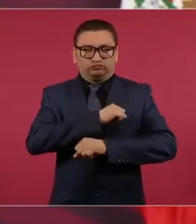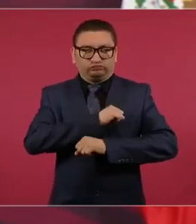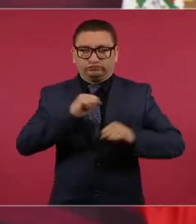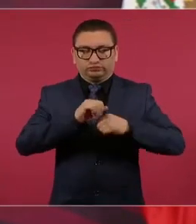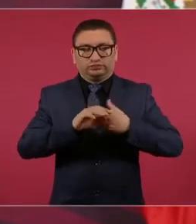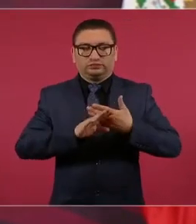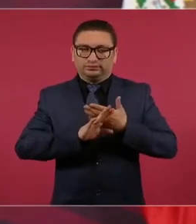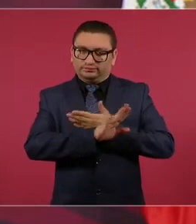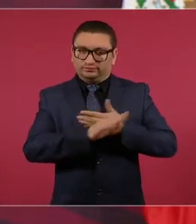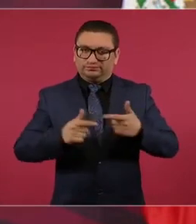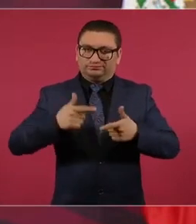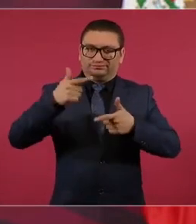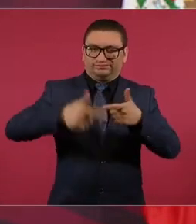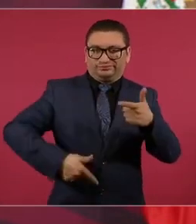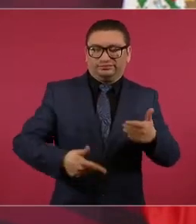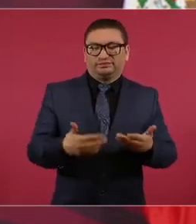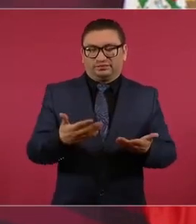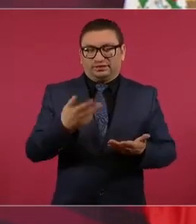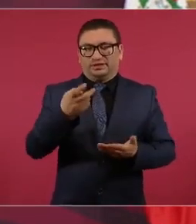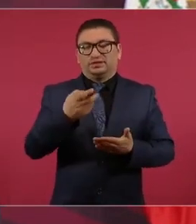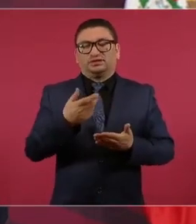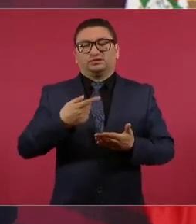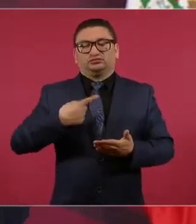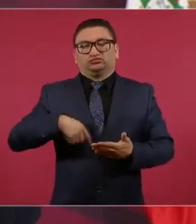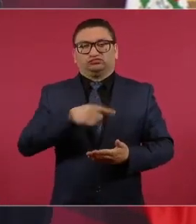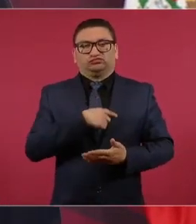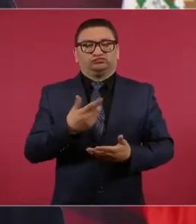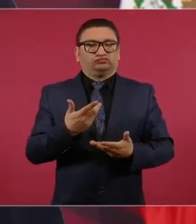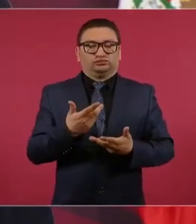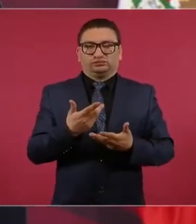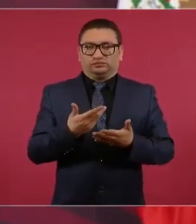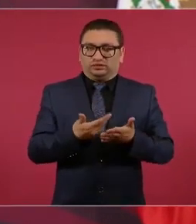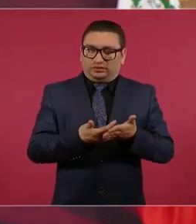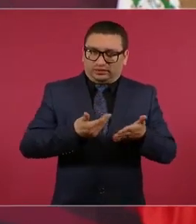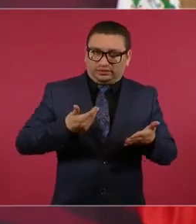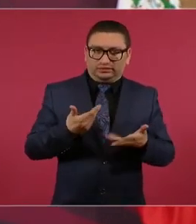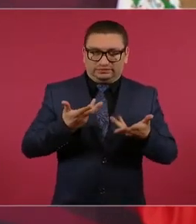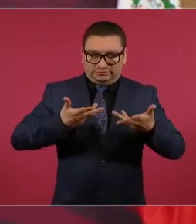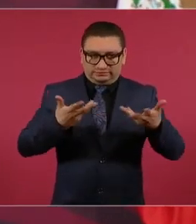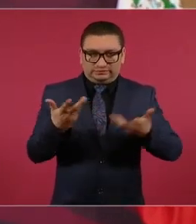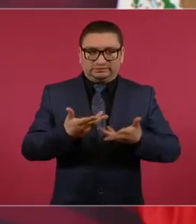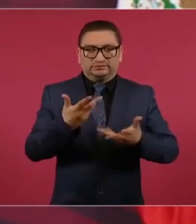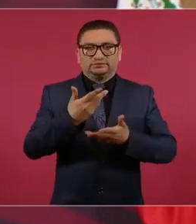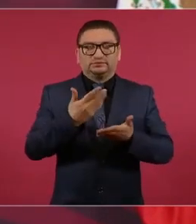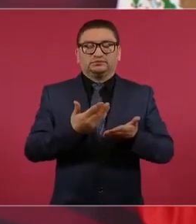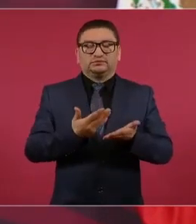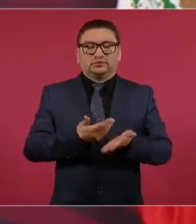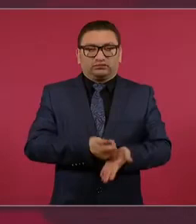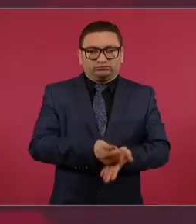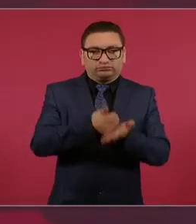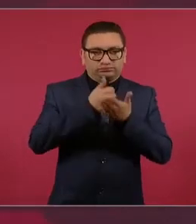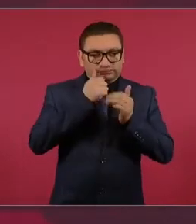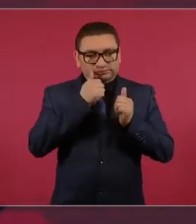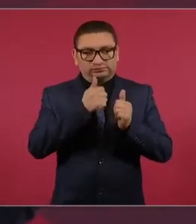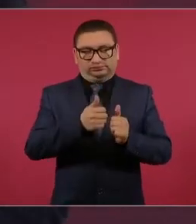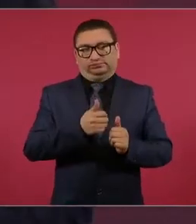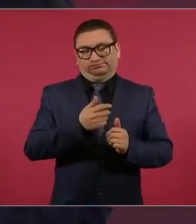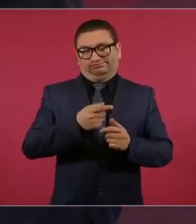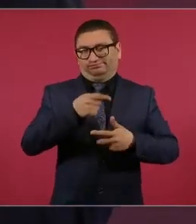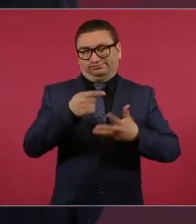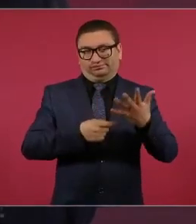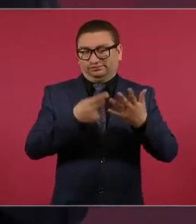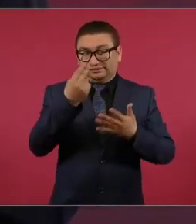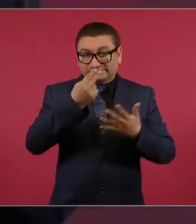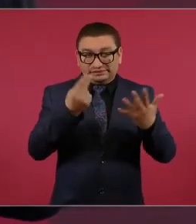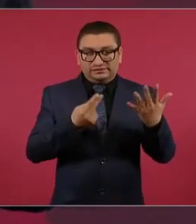para que se hagan las intervenciones necesarias para